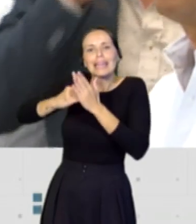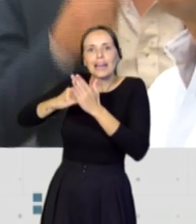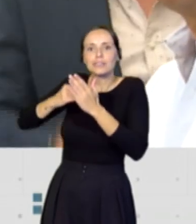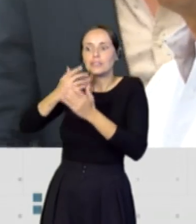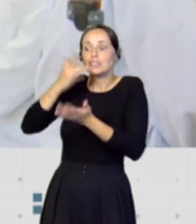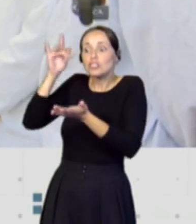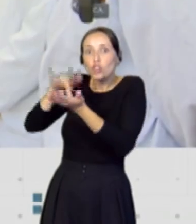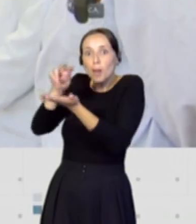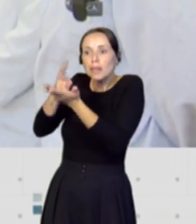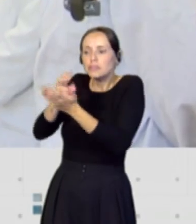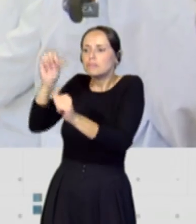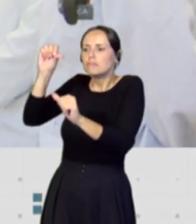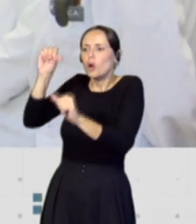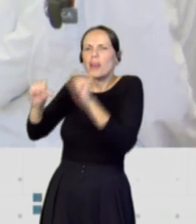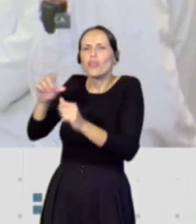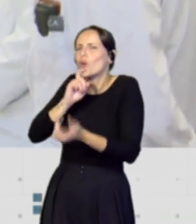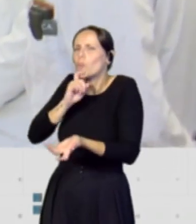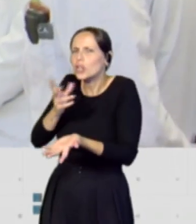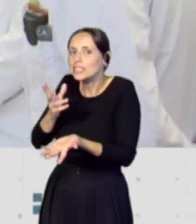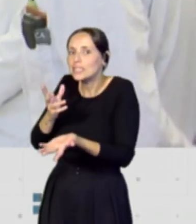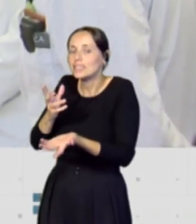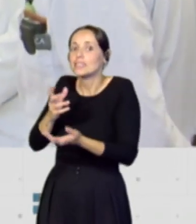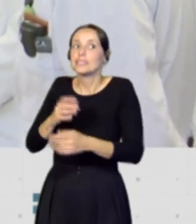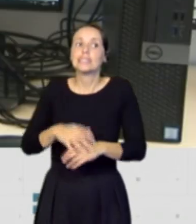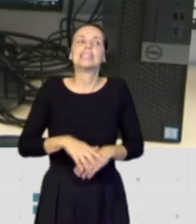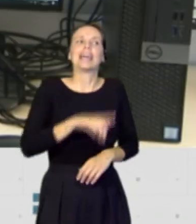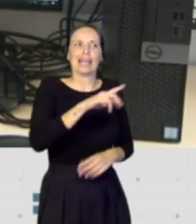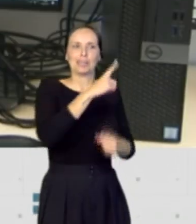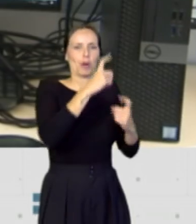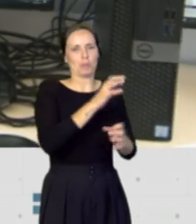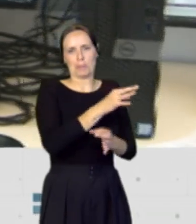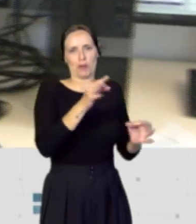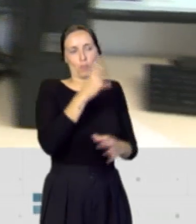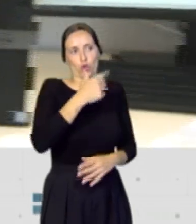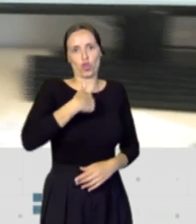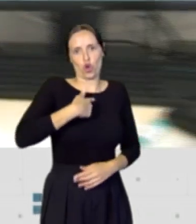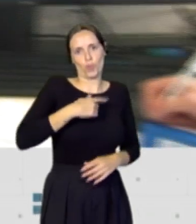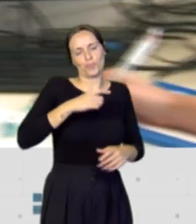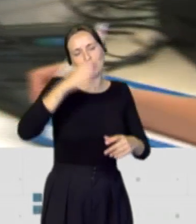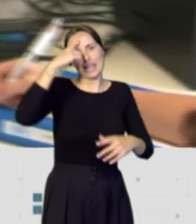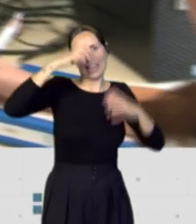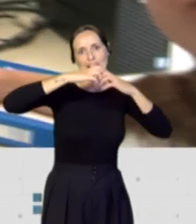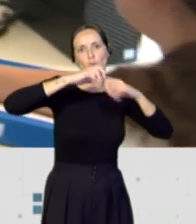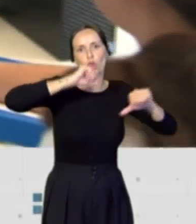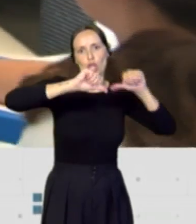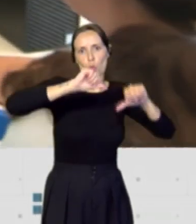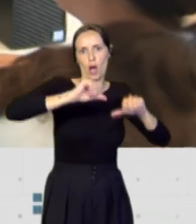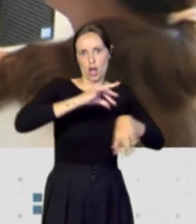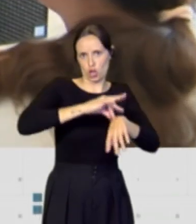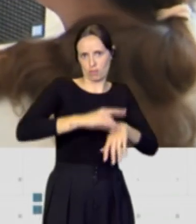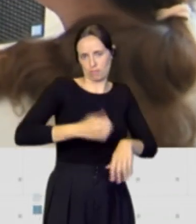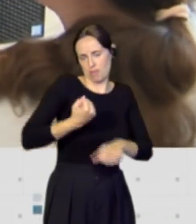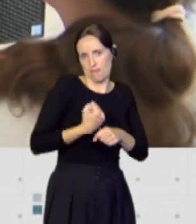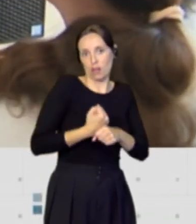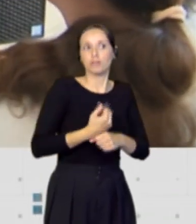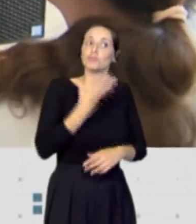intervenir la epilepsia? Bueno, esa pregunta sí que me toca más de cerca como neurocirujano. Es muy bonito desde mi punto de vista la